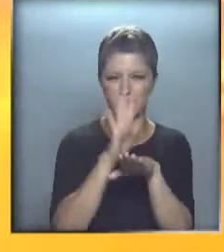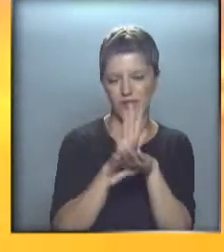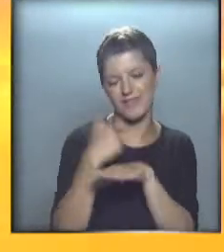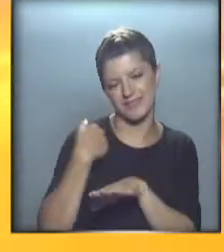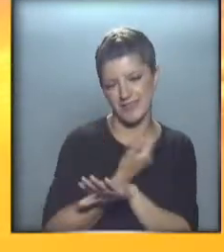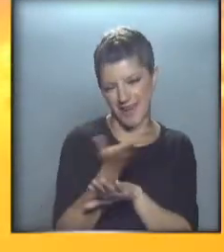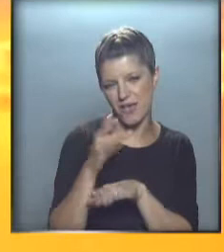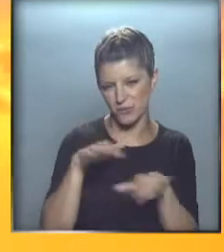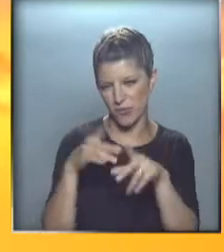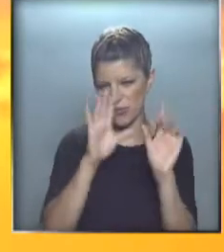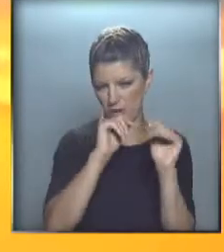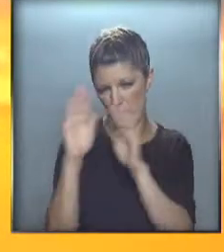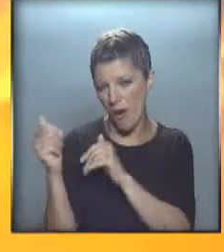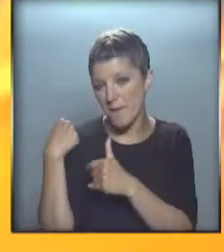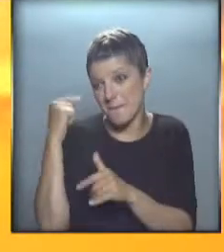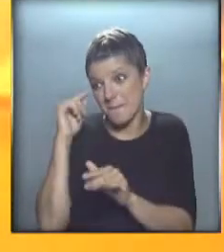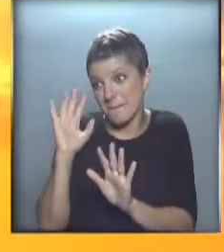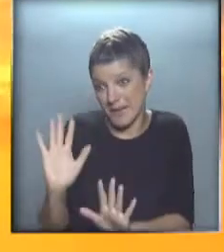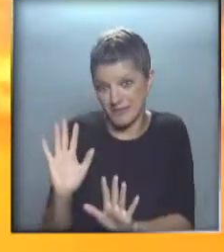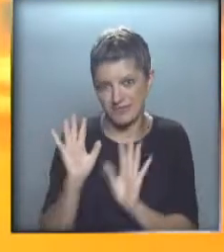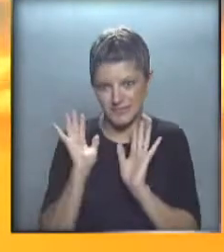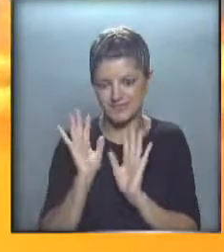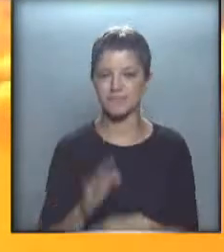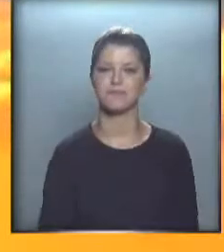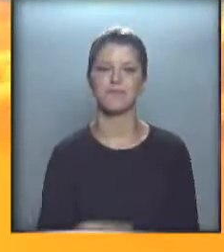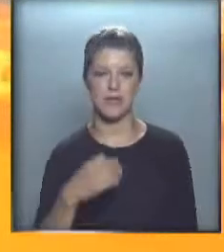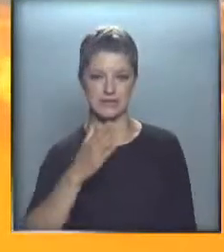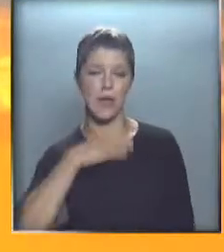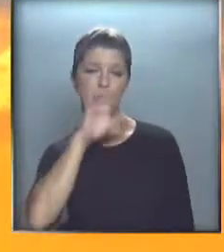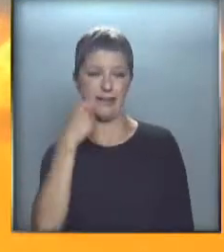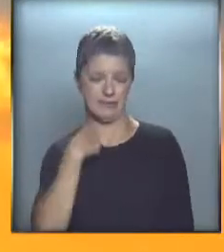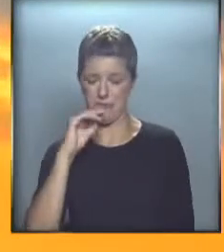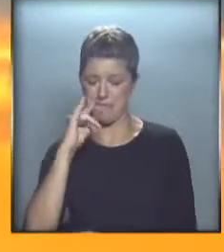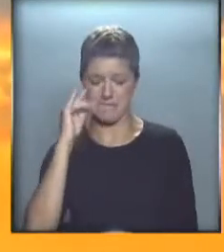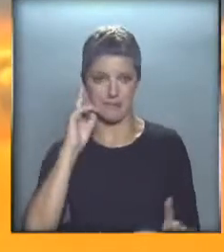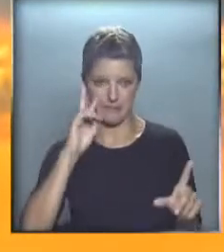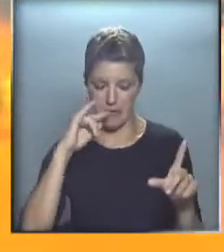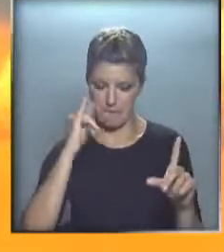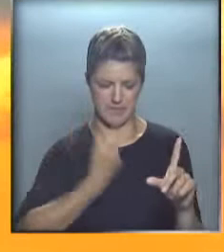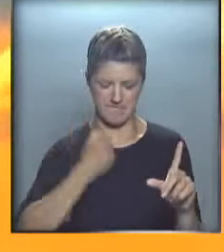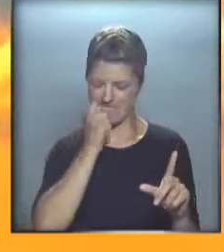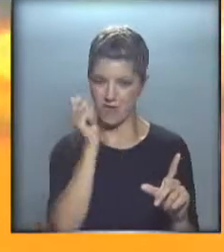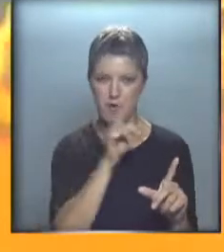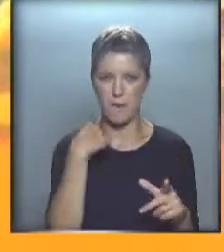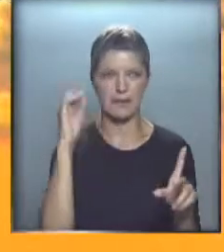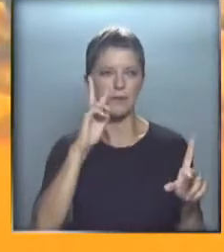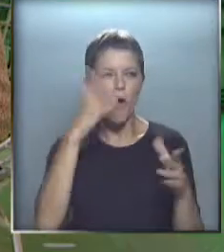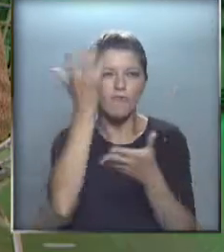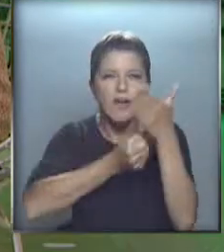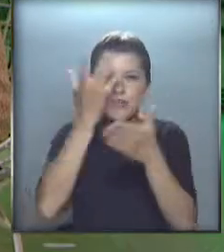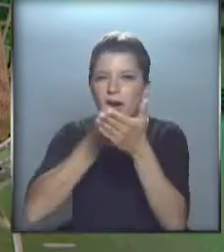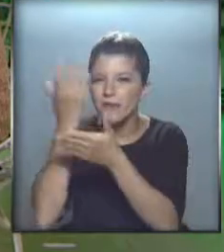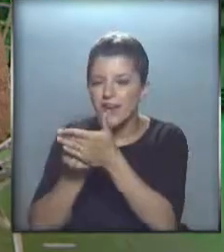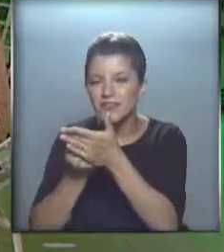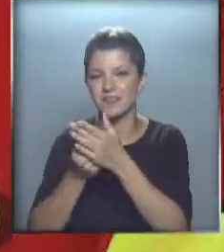pasa lo mismo, creo. Sí, te escuchás también. Yo detesto verme porque siempre me encuentro los errores, así que prefiero no verme. ¿Y cantan